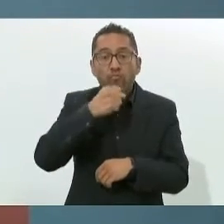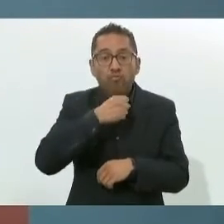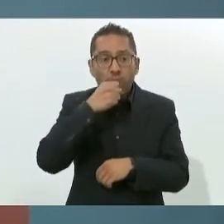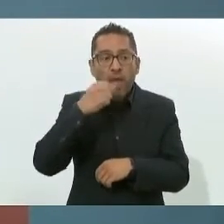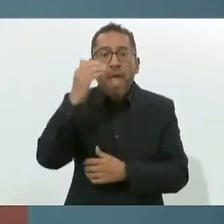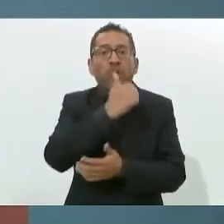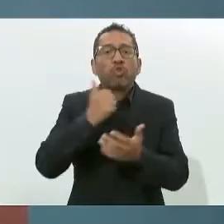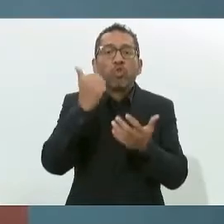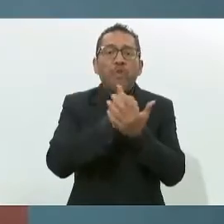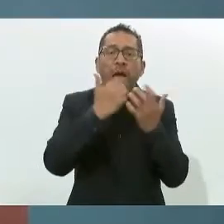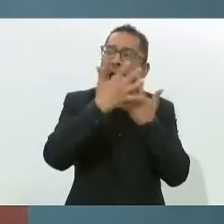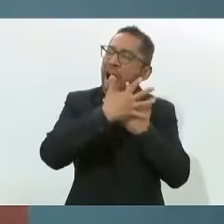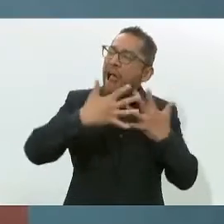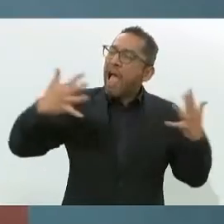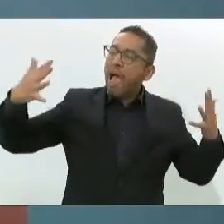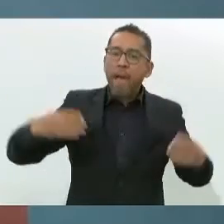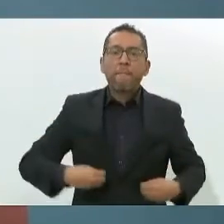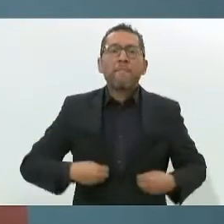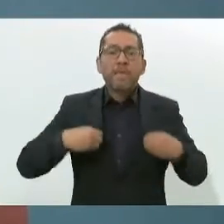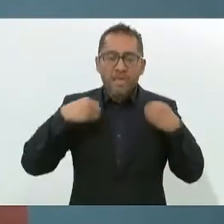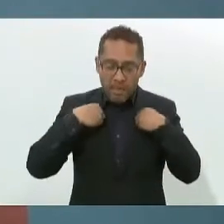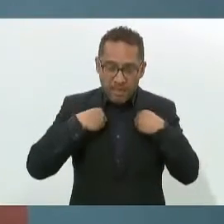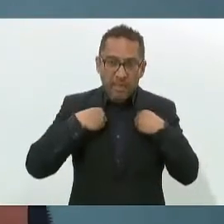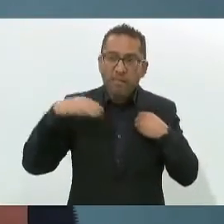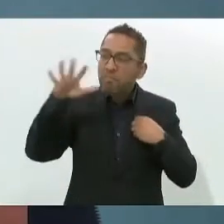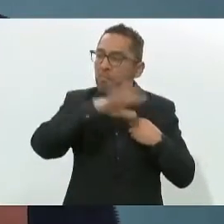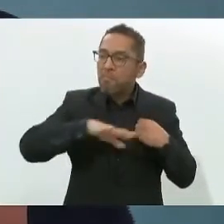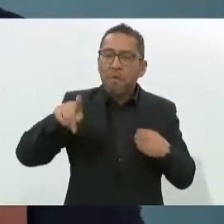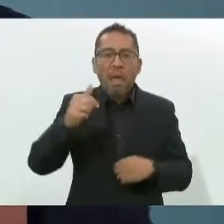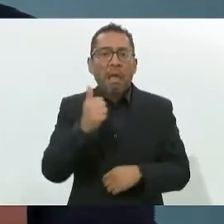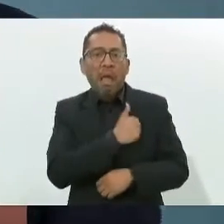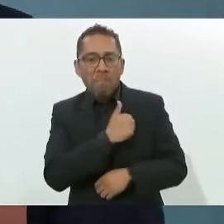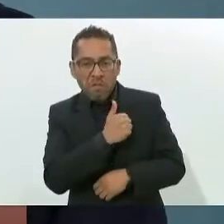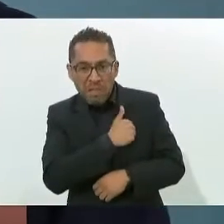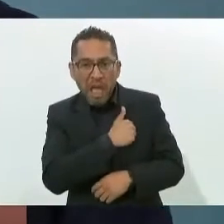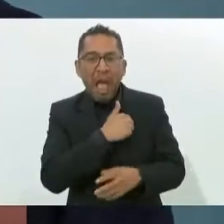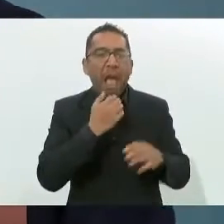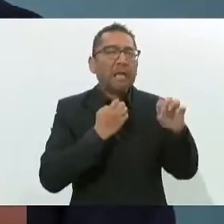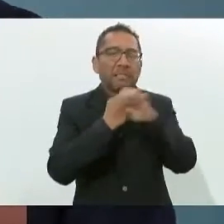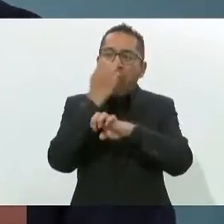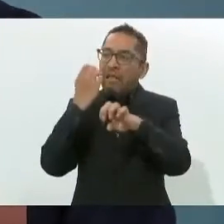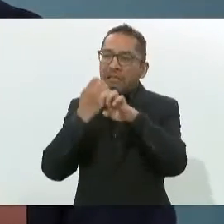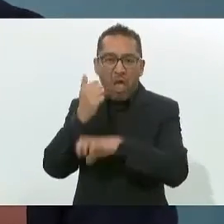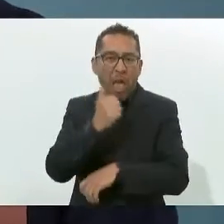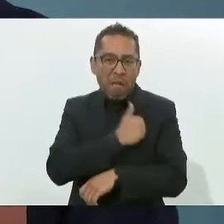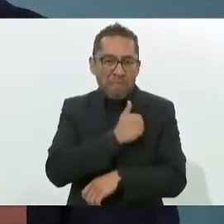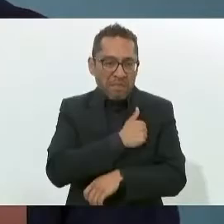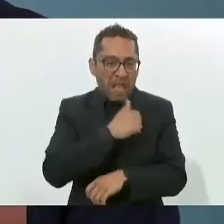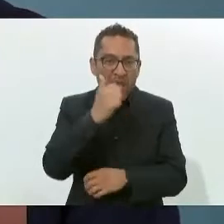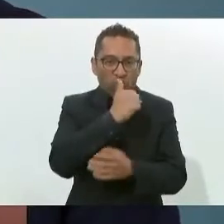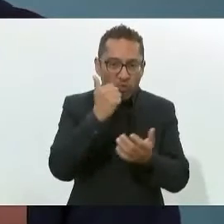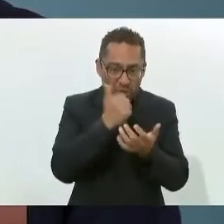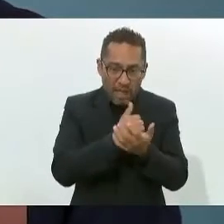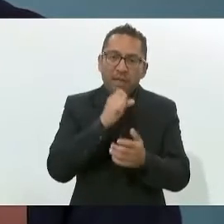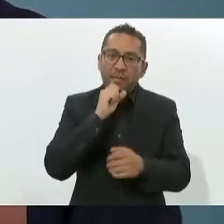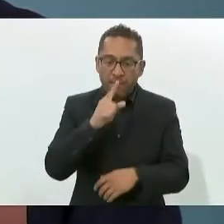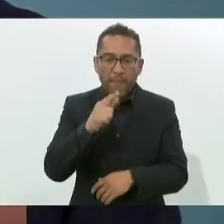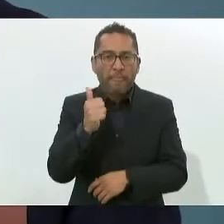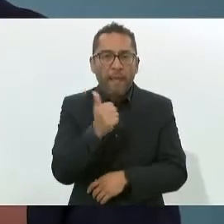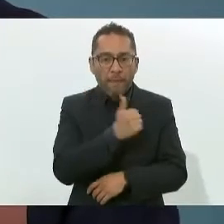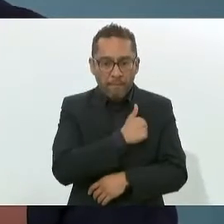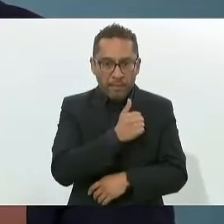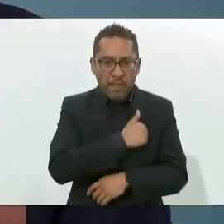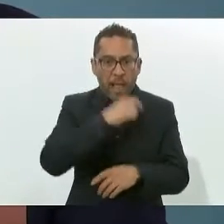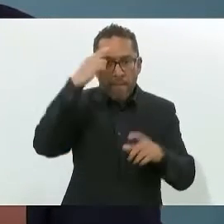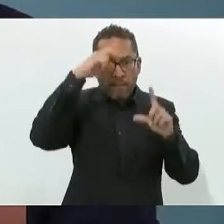grandes ciudades del país, en las capitales de los estados y en la capital de